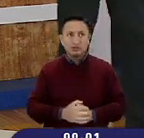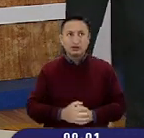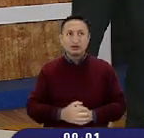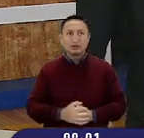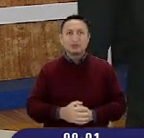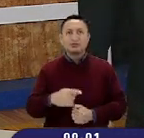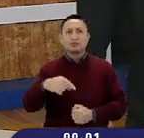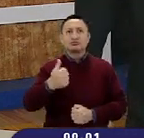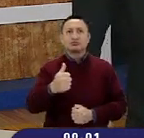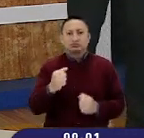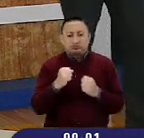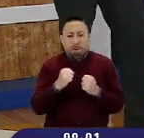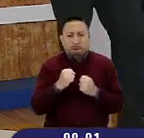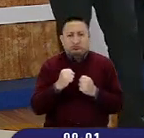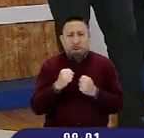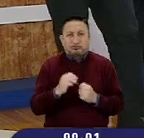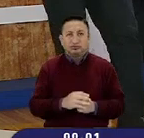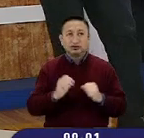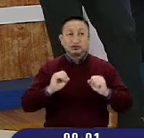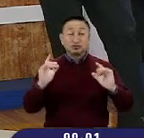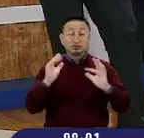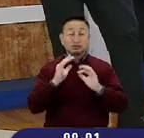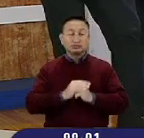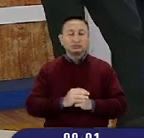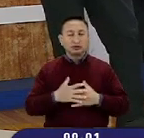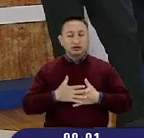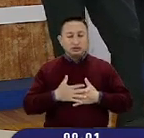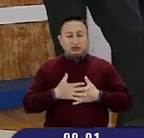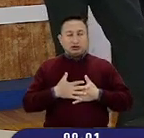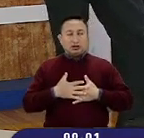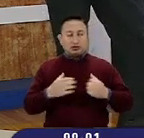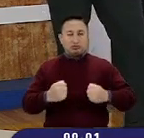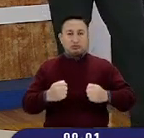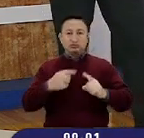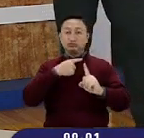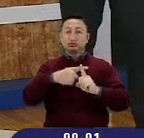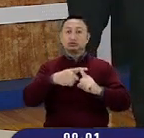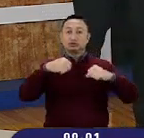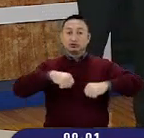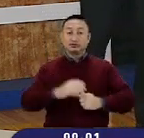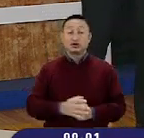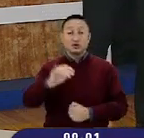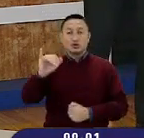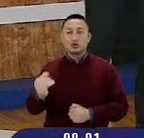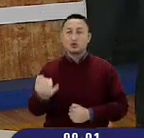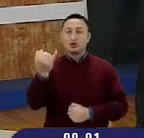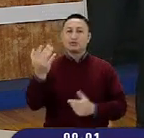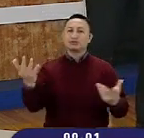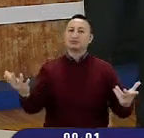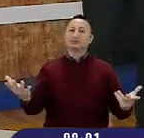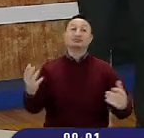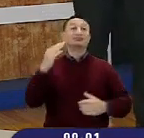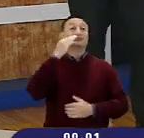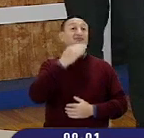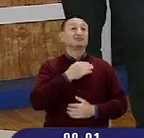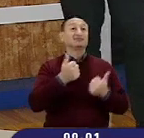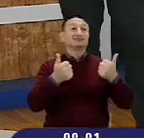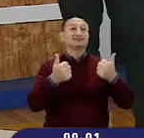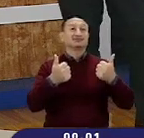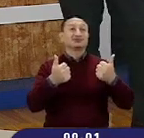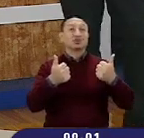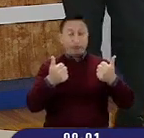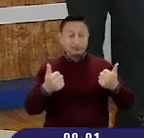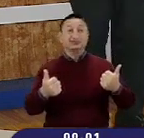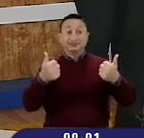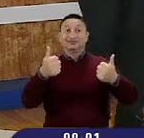centígrados en la capital. Y el viento. Hay que ponerle ganas, energía. Aparte es día jueves. Qué Maurito, bueno. Jueves dice,